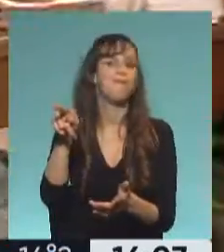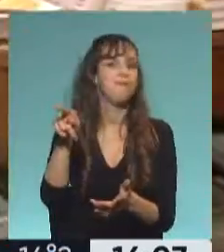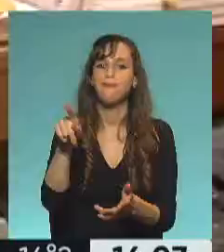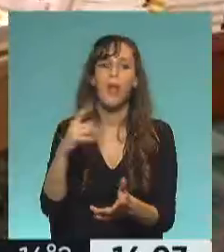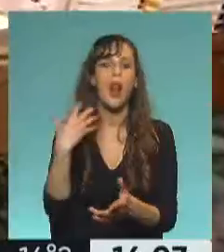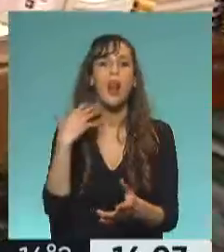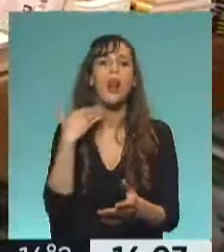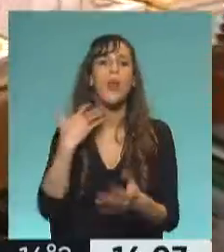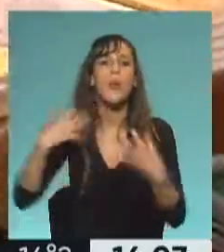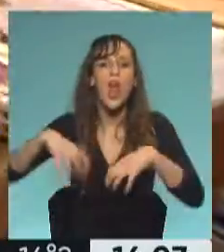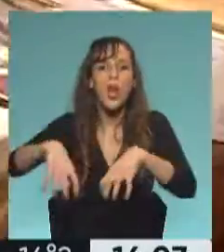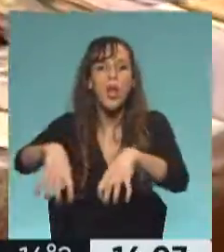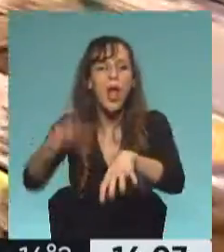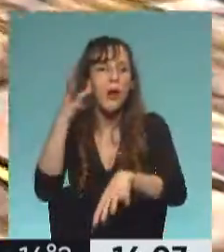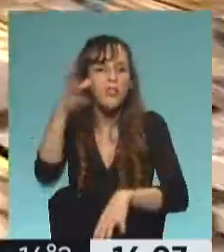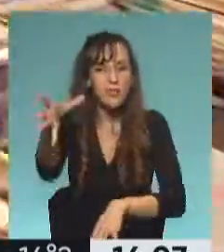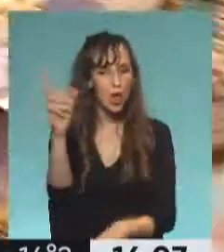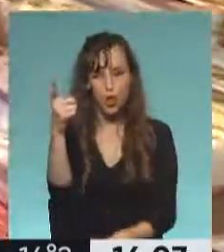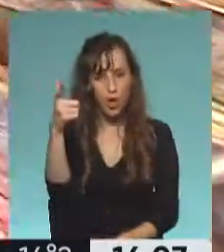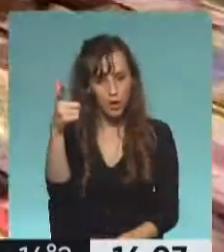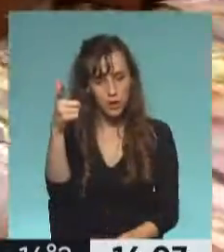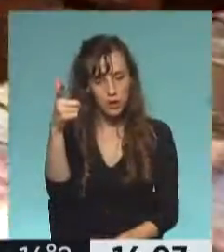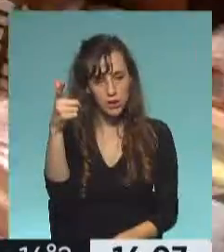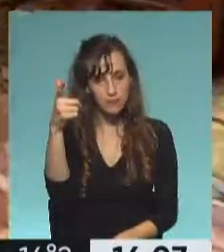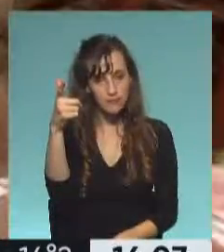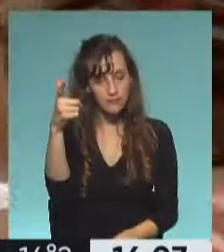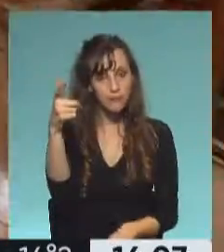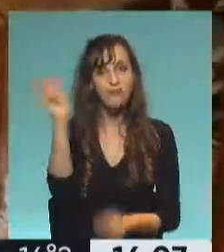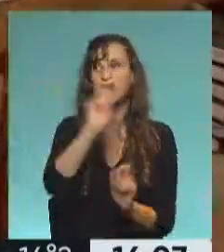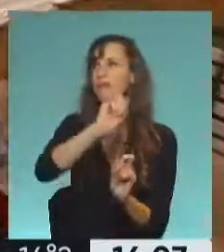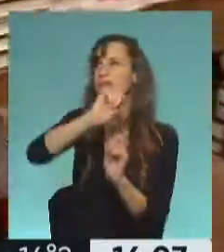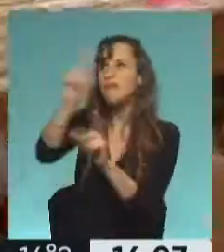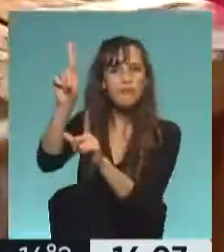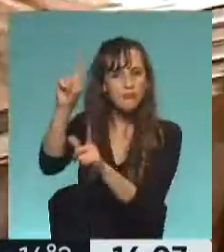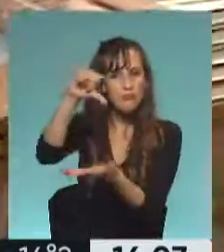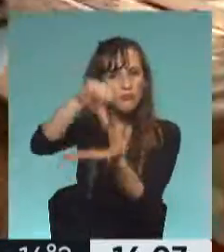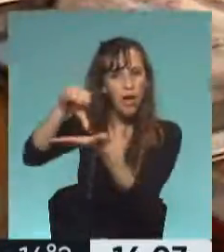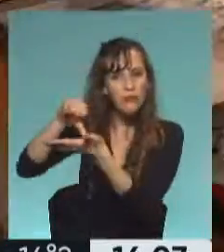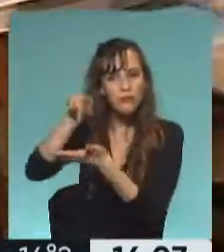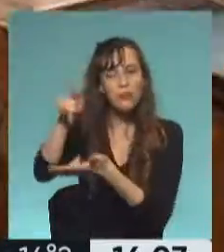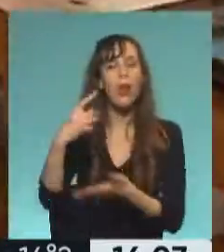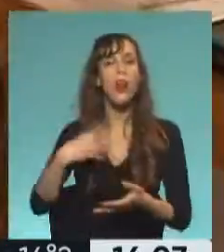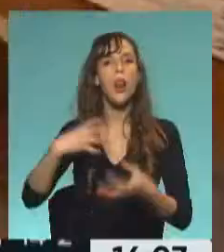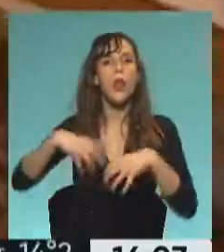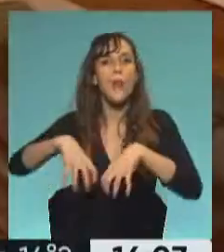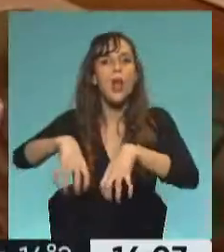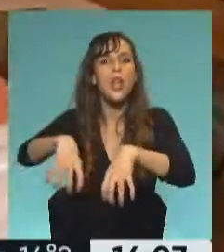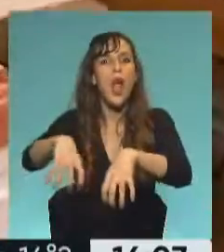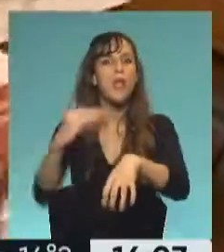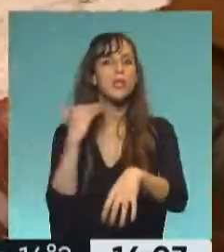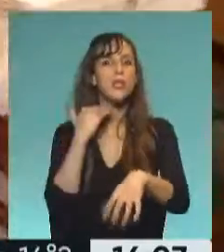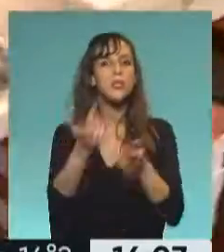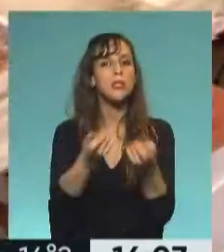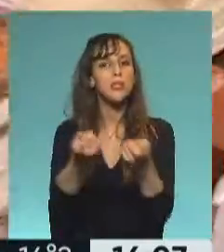Aires por el tema de librerías. No hay ninguna de ellas que pueda ostentar la cantidad de librerías y de lectores, por